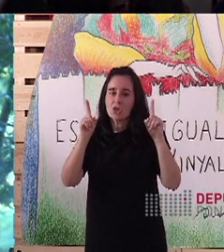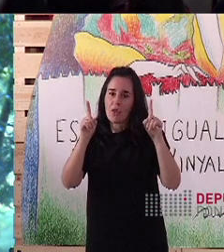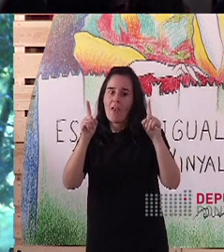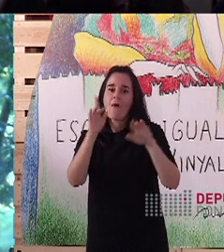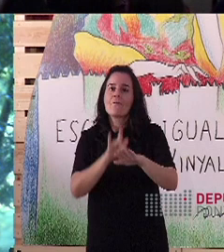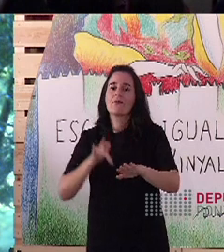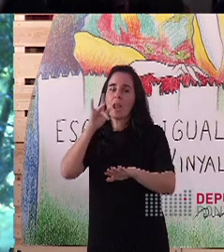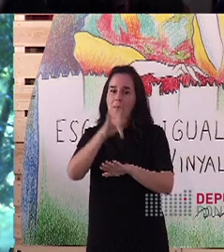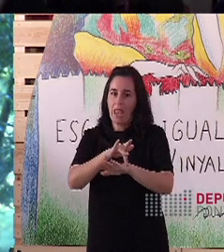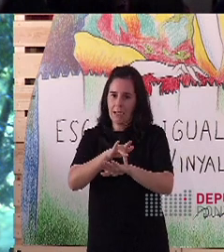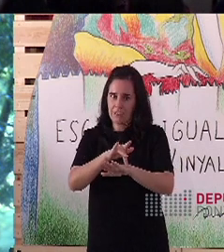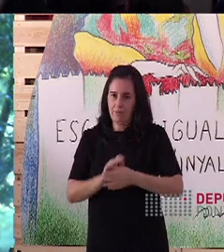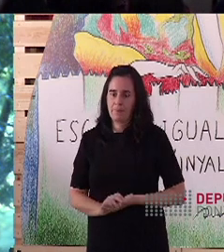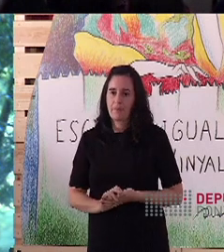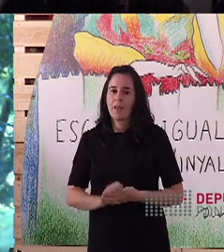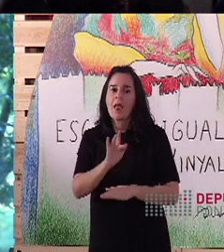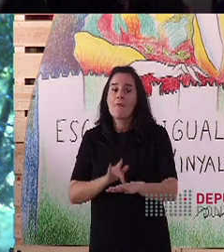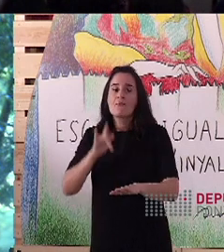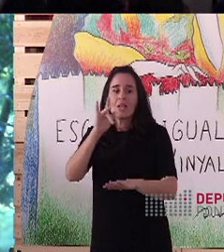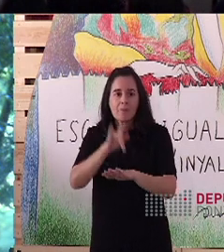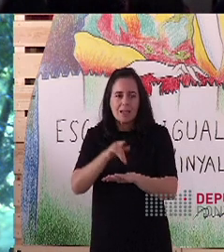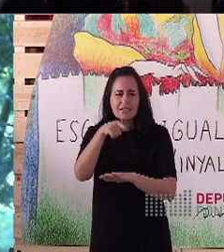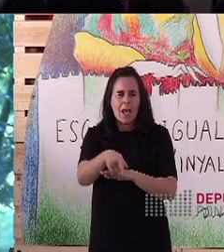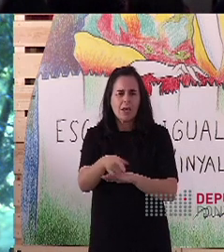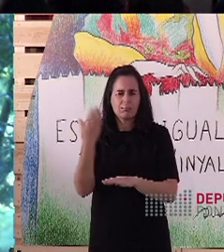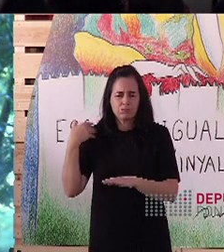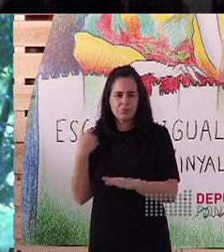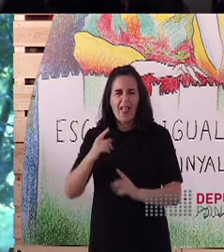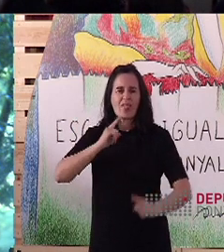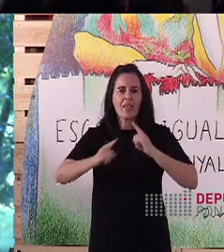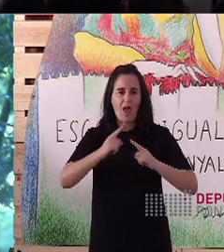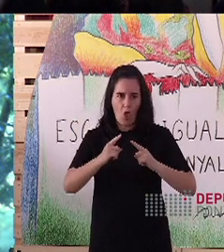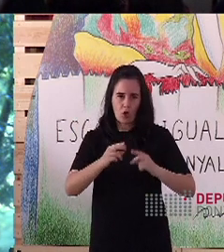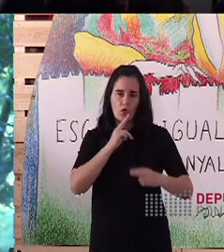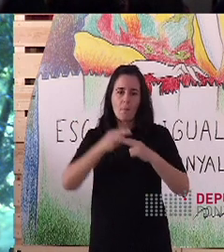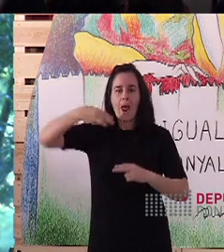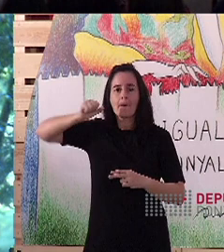Filipinas. En Filipinas, cuando estaba aquel dictador tan sangriento, Marcos,